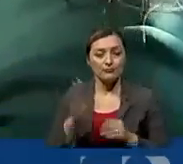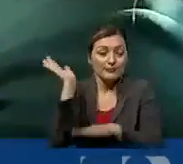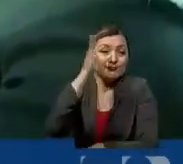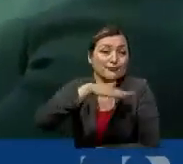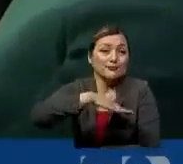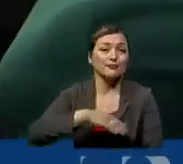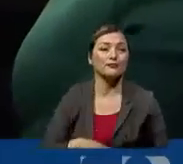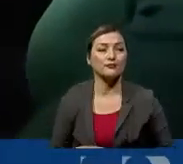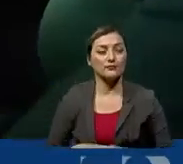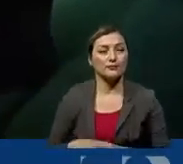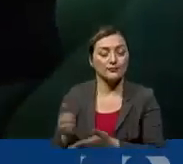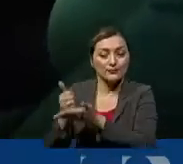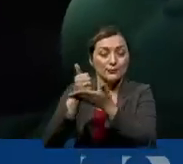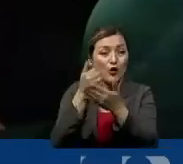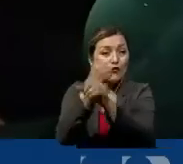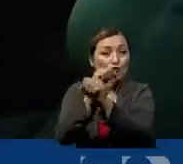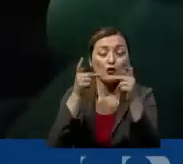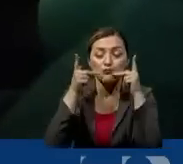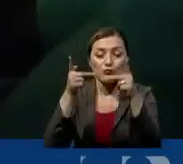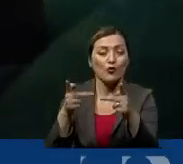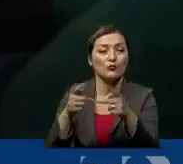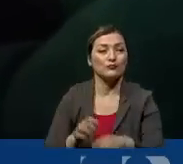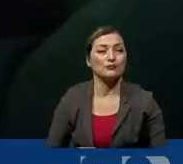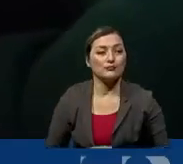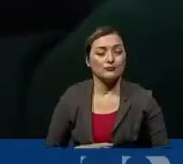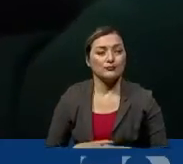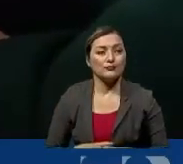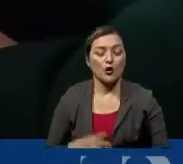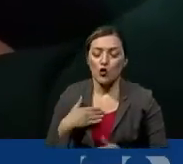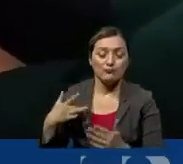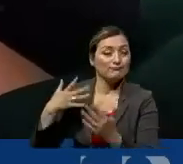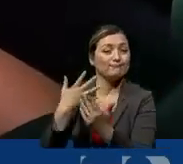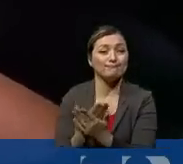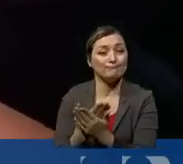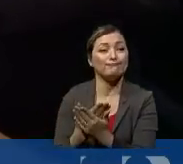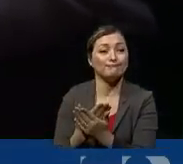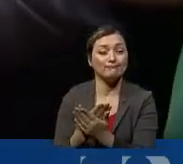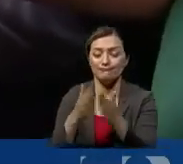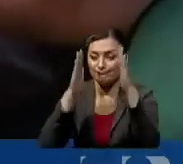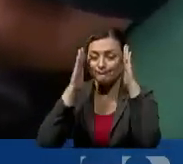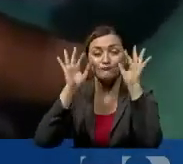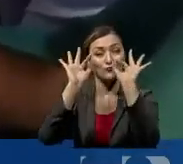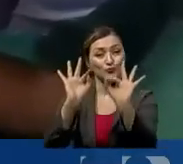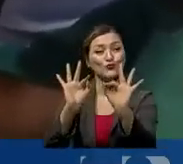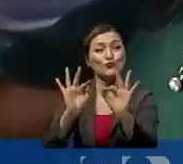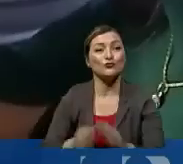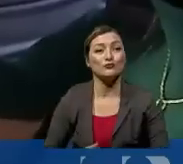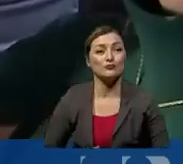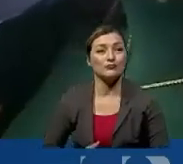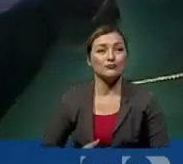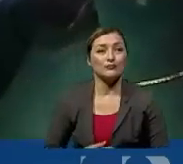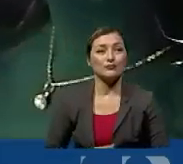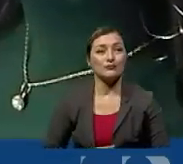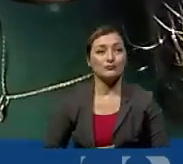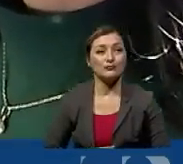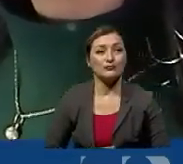gratuito, con la ayuda de la Defensoría Pública. Desde que llegué fue de una atención muy buena y de verdad